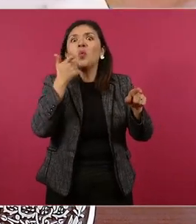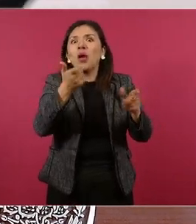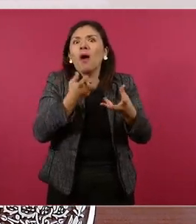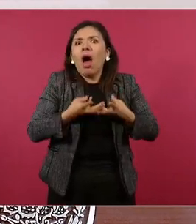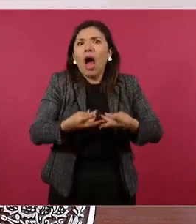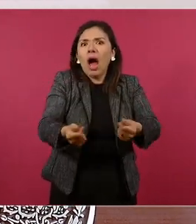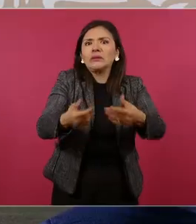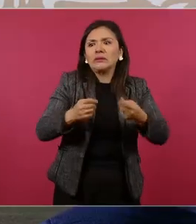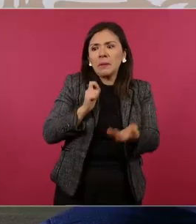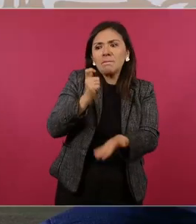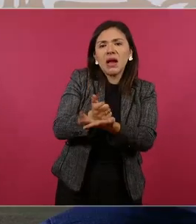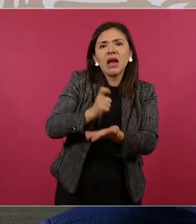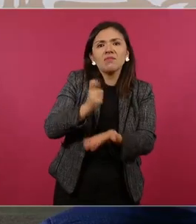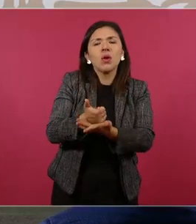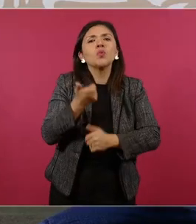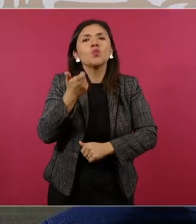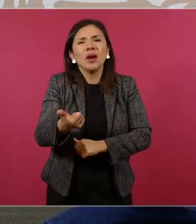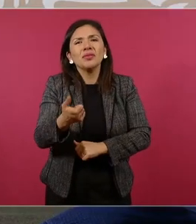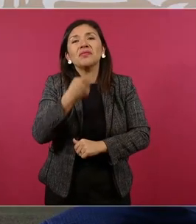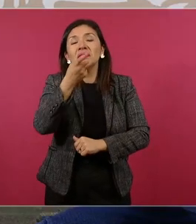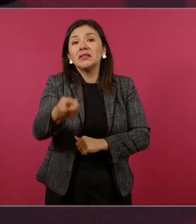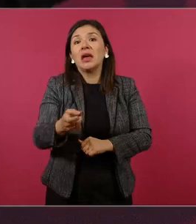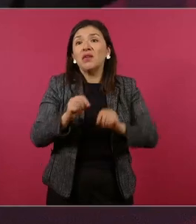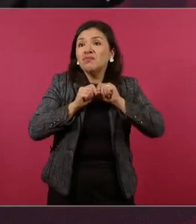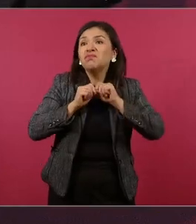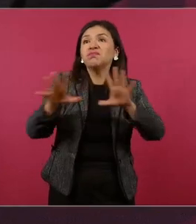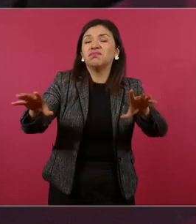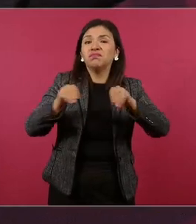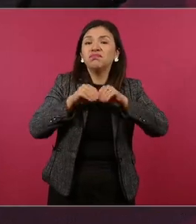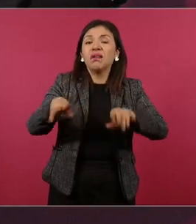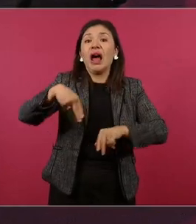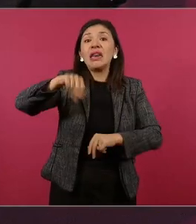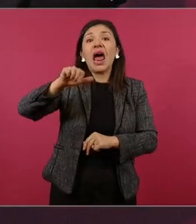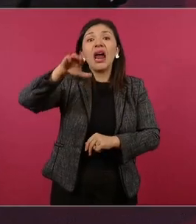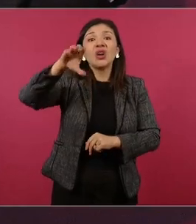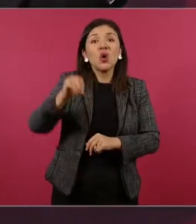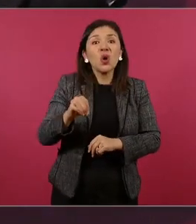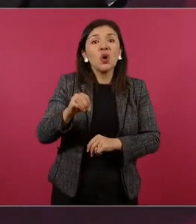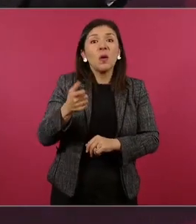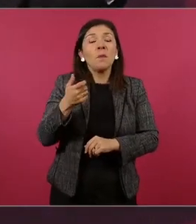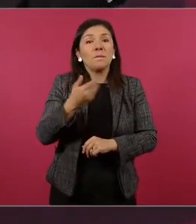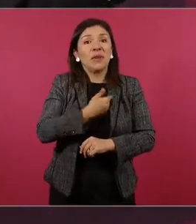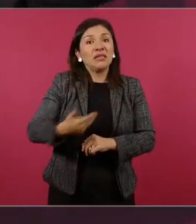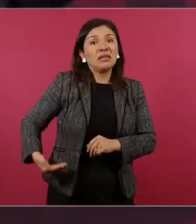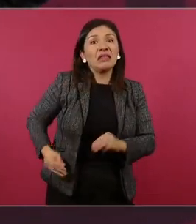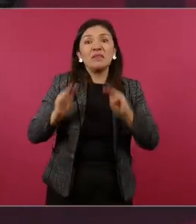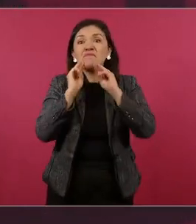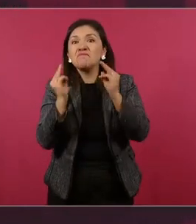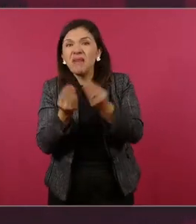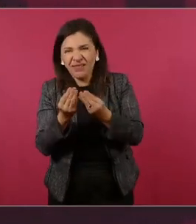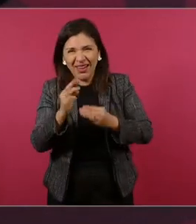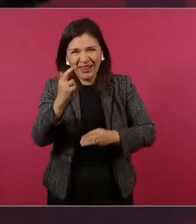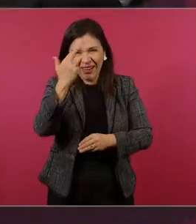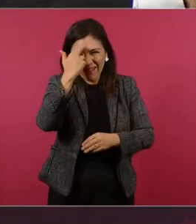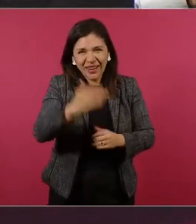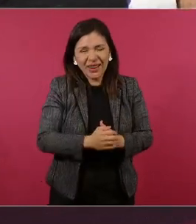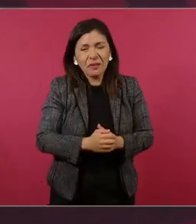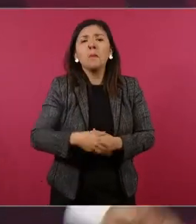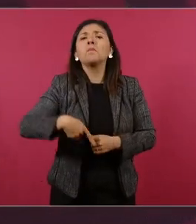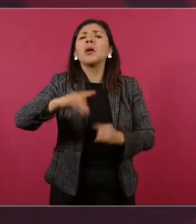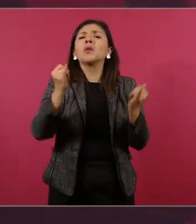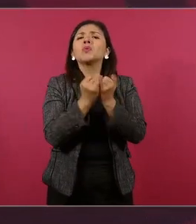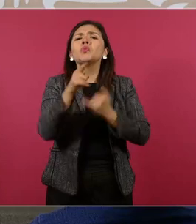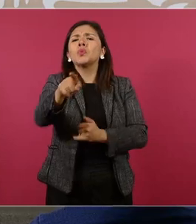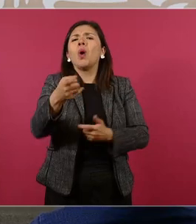también el gobierno gastó mucho narco presidente Sí pero Claudia también gastó mucho y miren